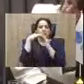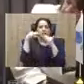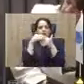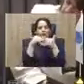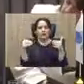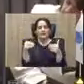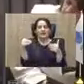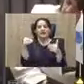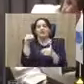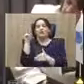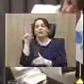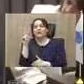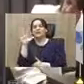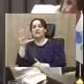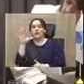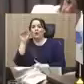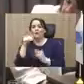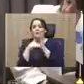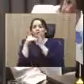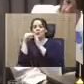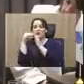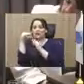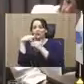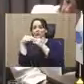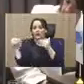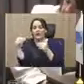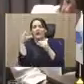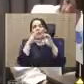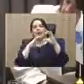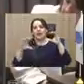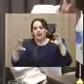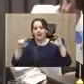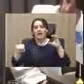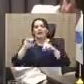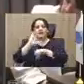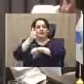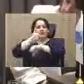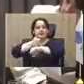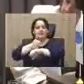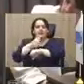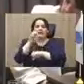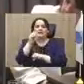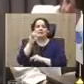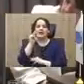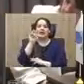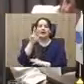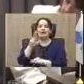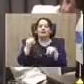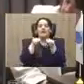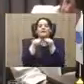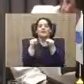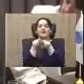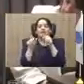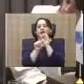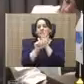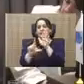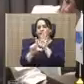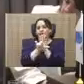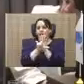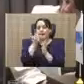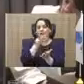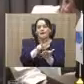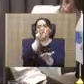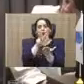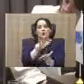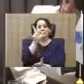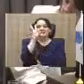o estaban destinados a los escáneres, a la instalación de los escáneres también. La Asamblea Legislativa aprueba 7 meses después, a